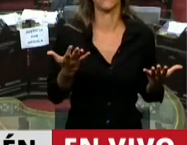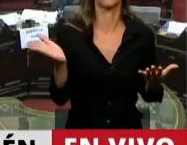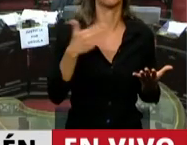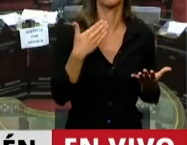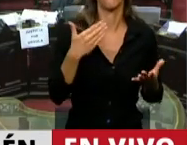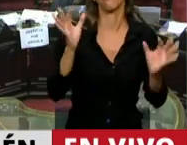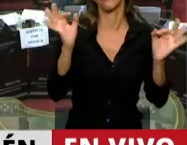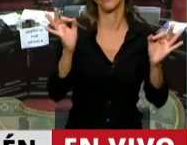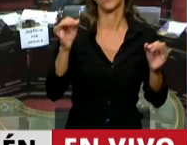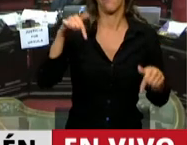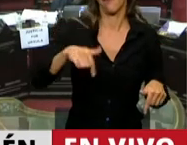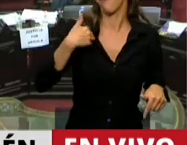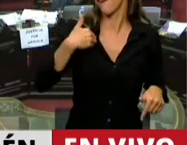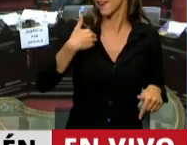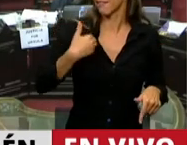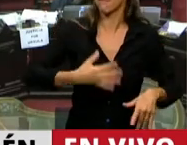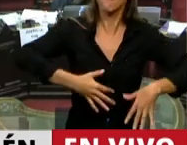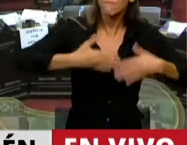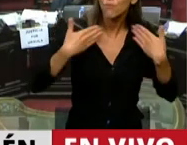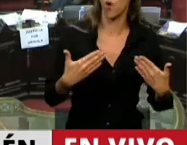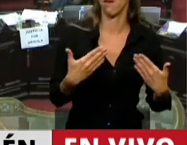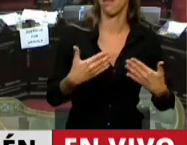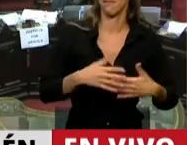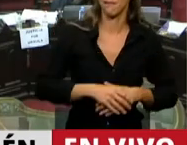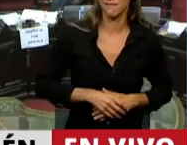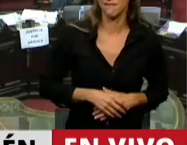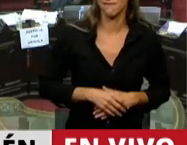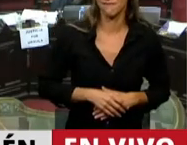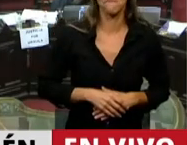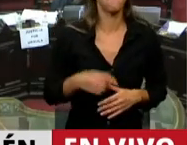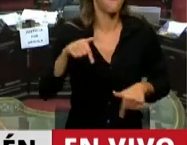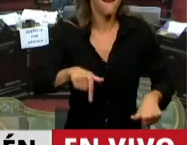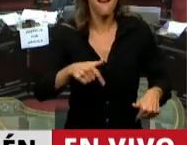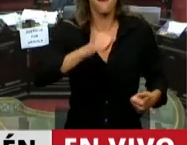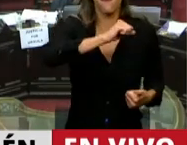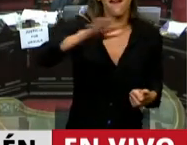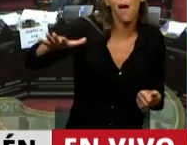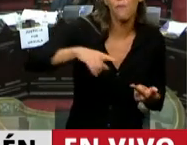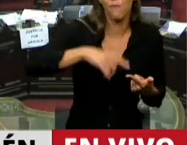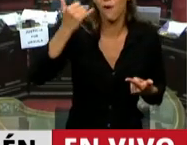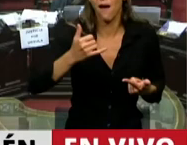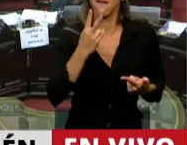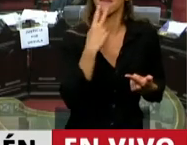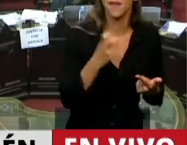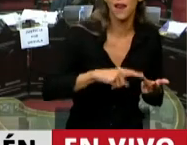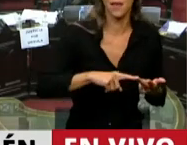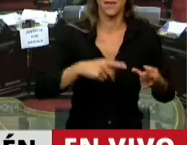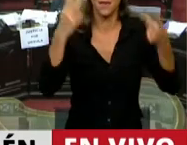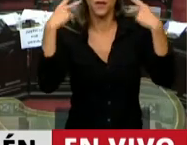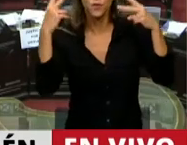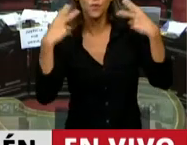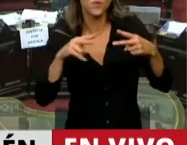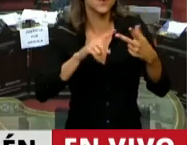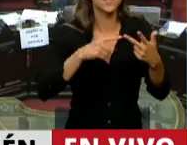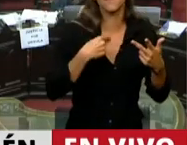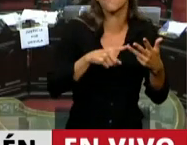somos el país de las oportunidades. El campo, la energía, el turismo, las economías del